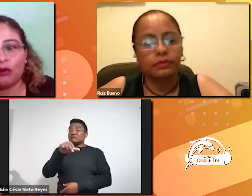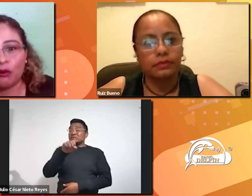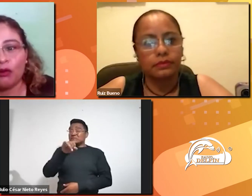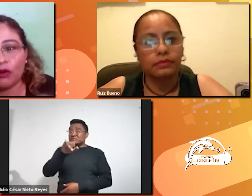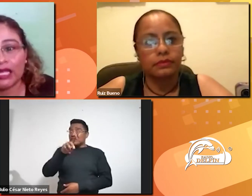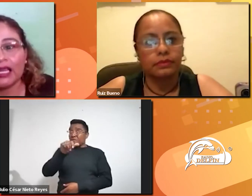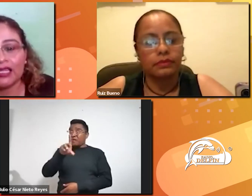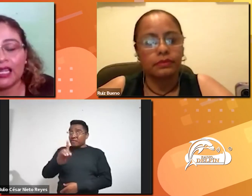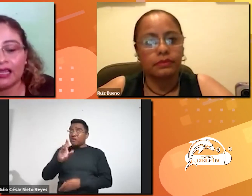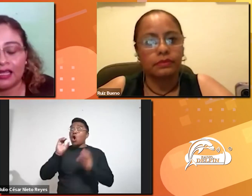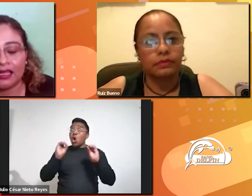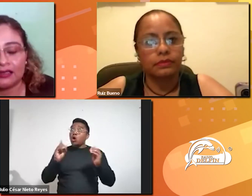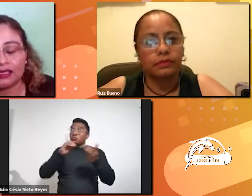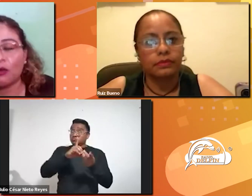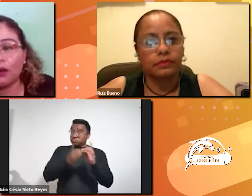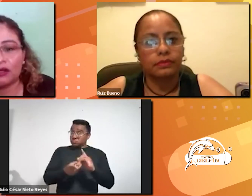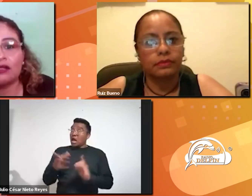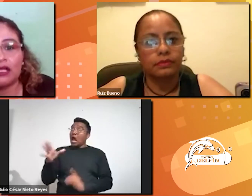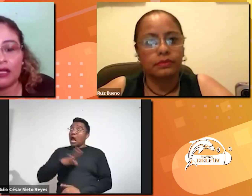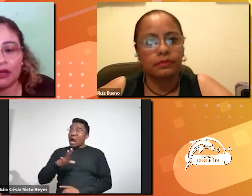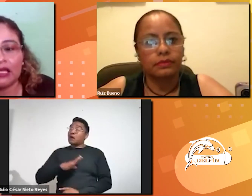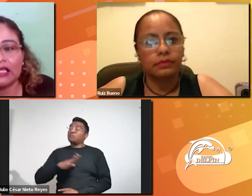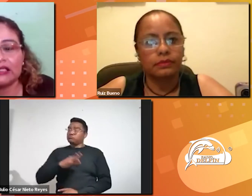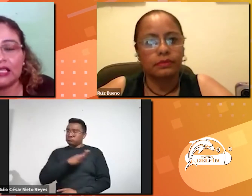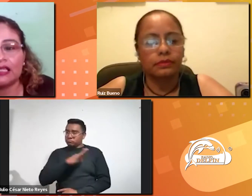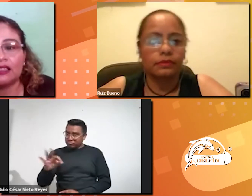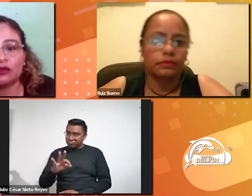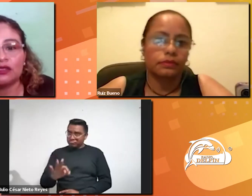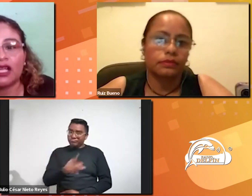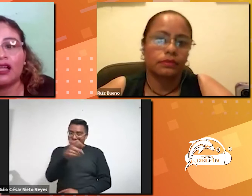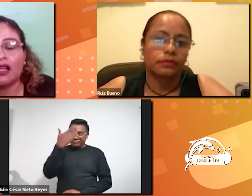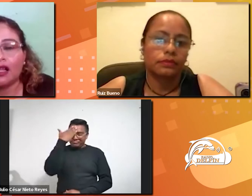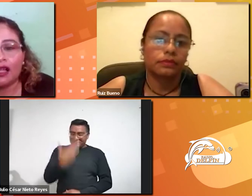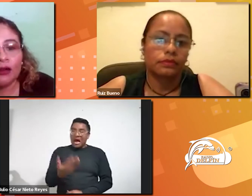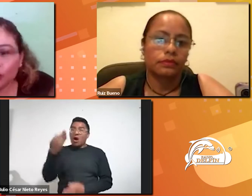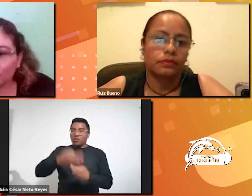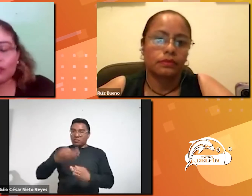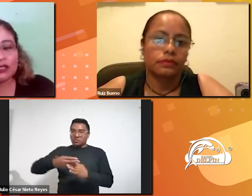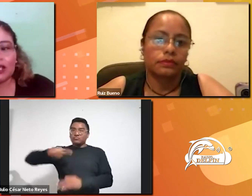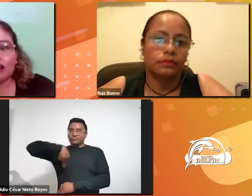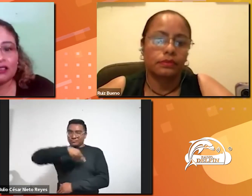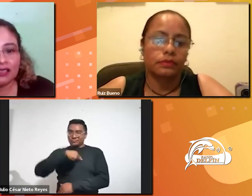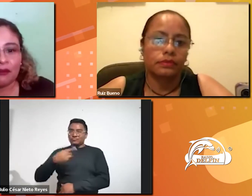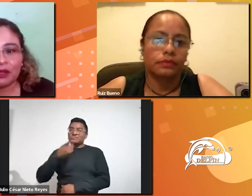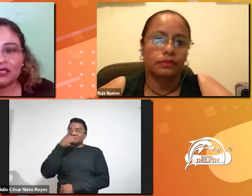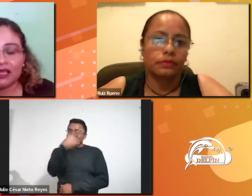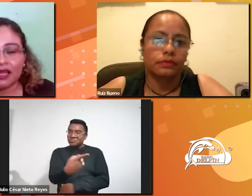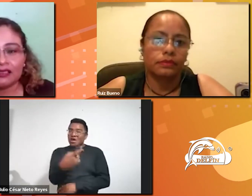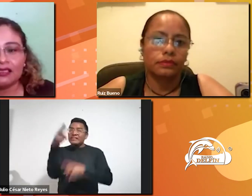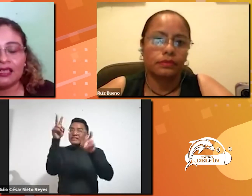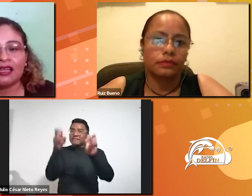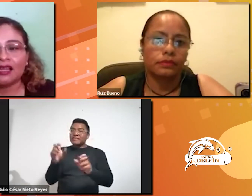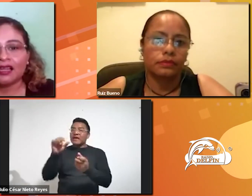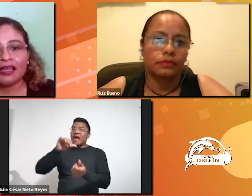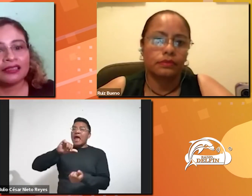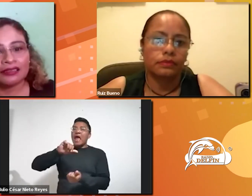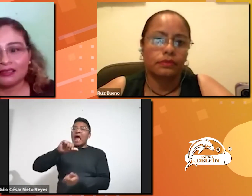principal, como hoy es el día, estamos hablando del tema de la ansiedad, entonces, una persona con